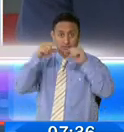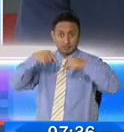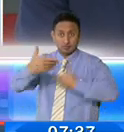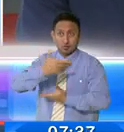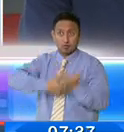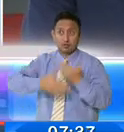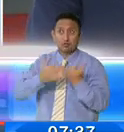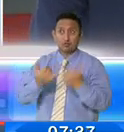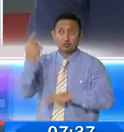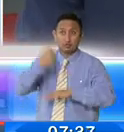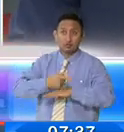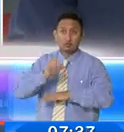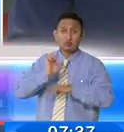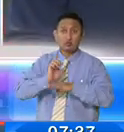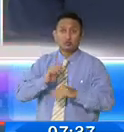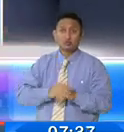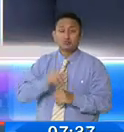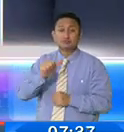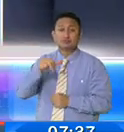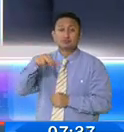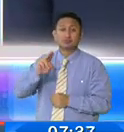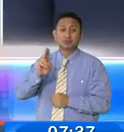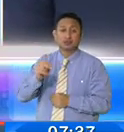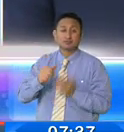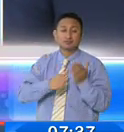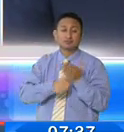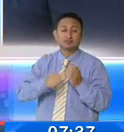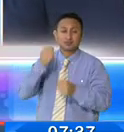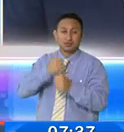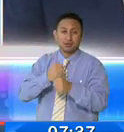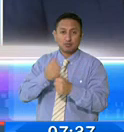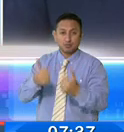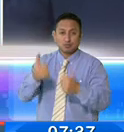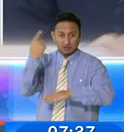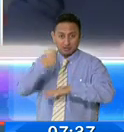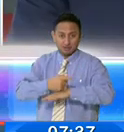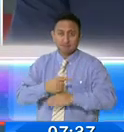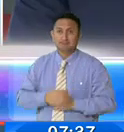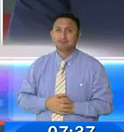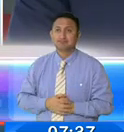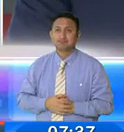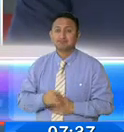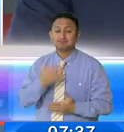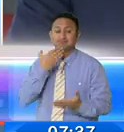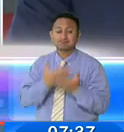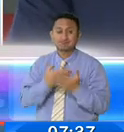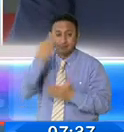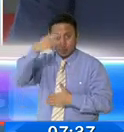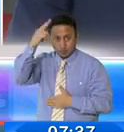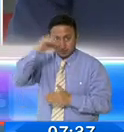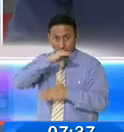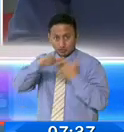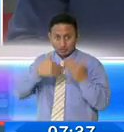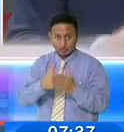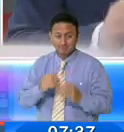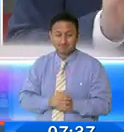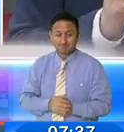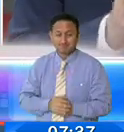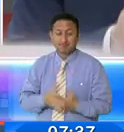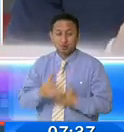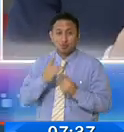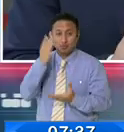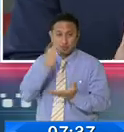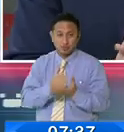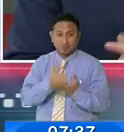con los ecuatorianos. Andrés Ish, ministro de Trabajo, un buen día, señor ministro. Muchas gracias, Roberto. Un buen día para todos. Placer igualmente. Tiempo de una